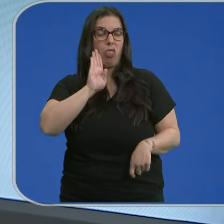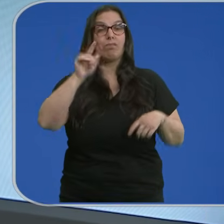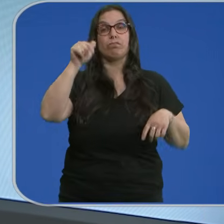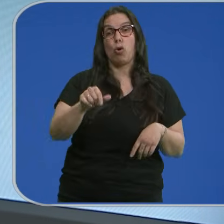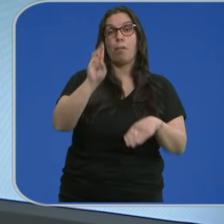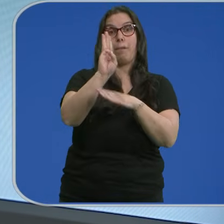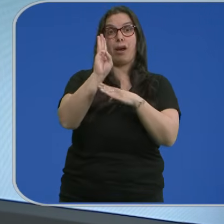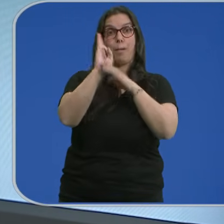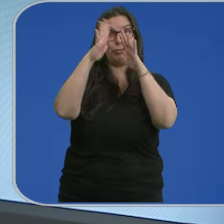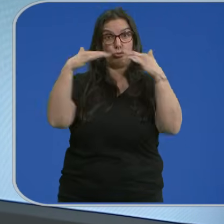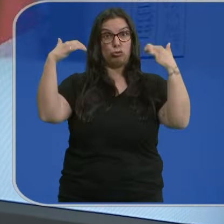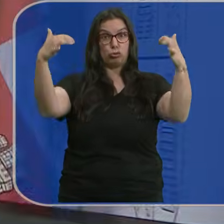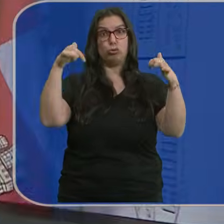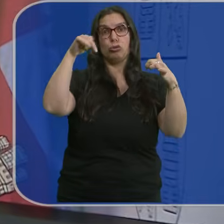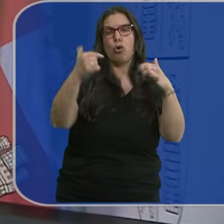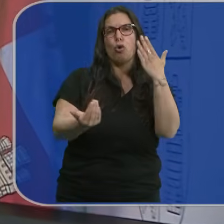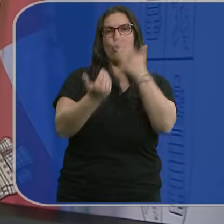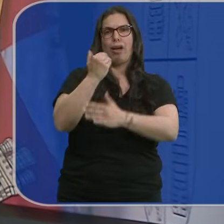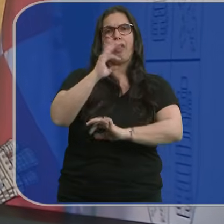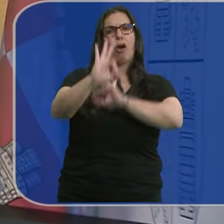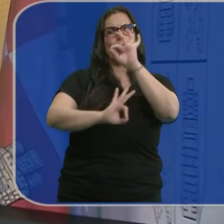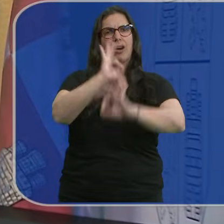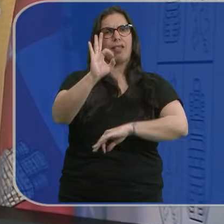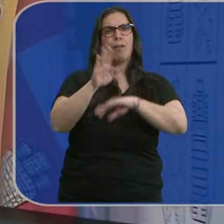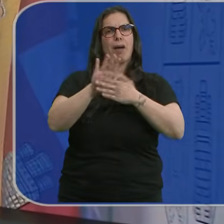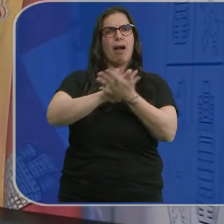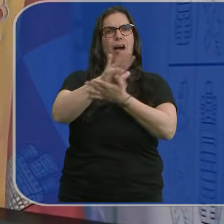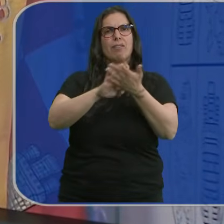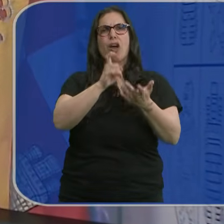que analizan cómo recuperarlas. Lidia Bartolomé.